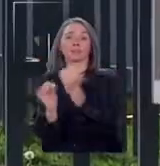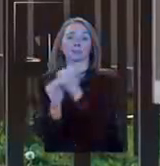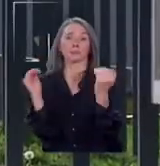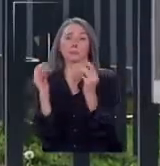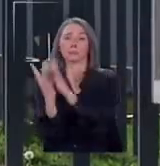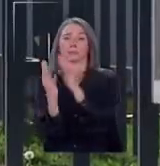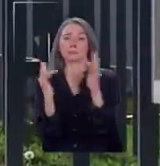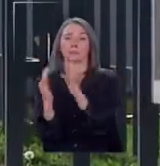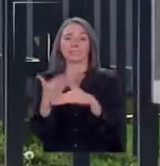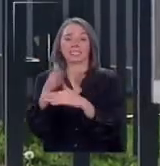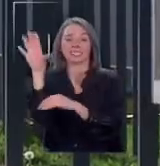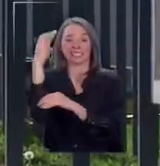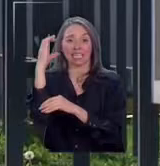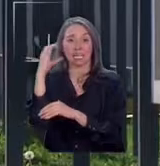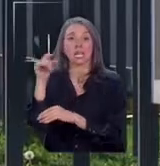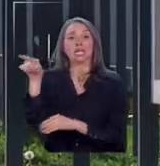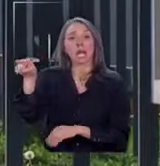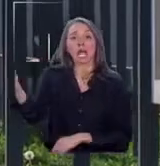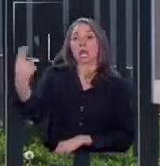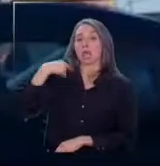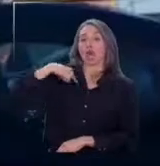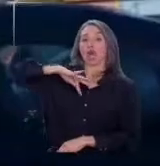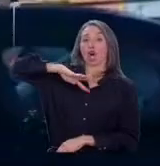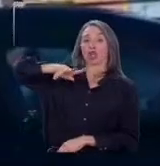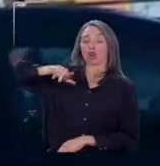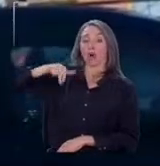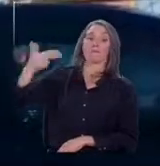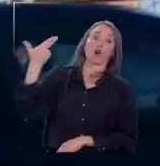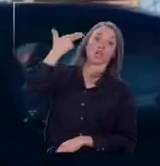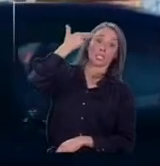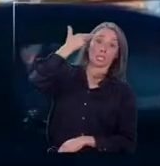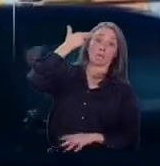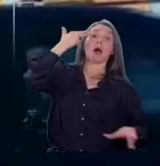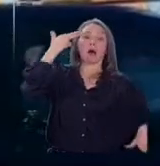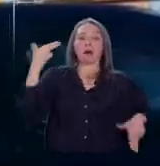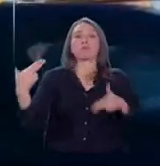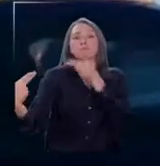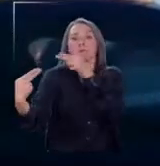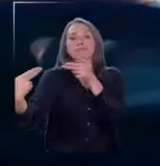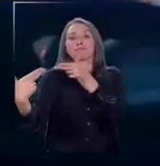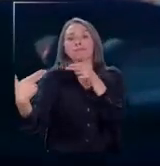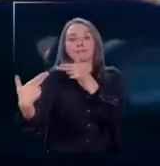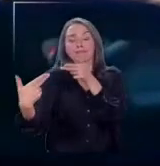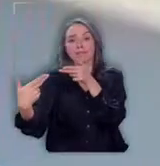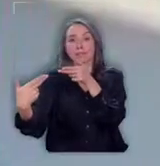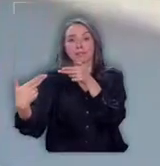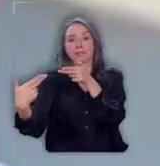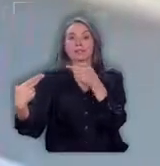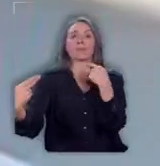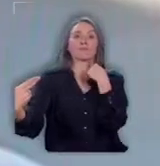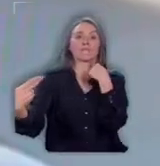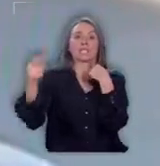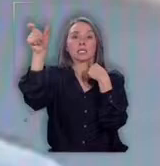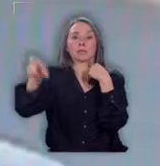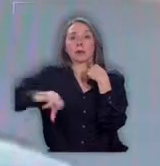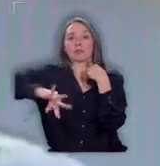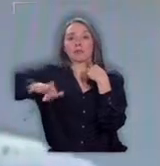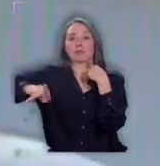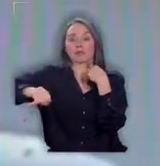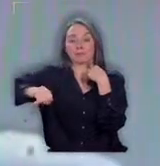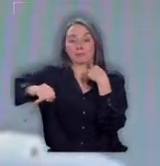Serena robo con intimidación que tuvo un intercambio de disparos entre la víctima y el